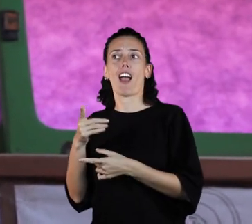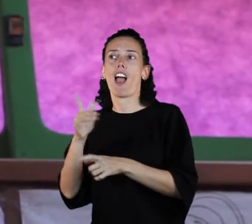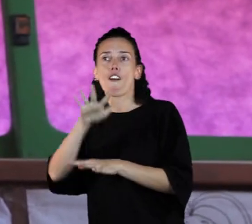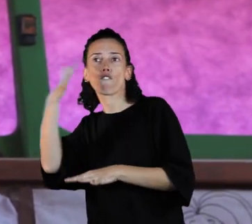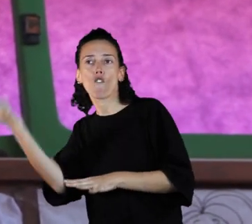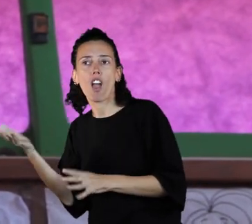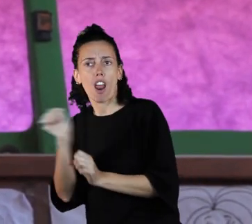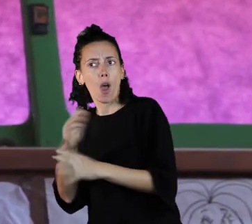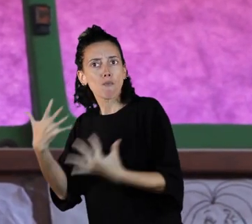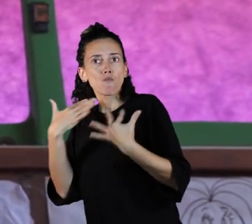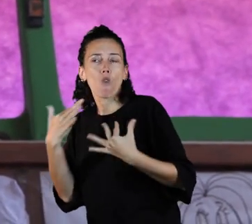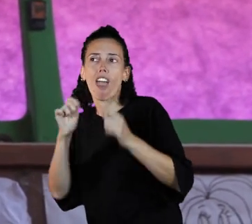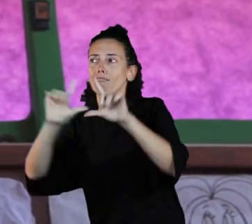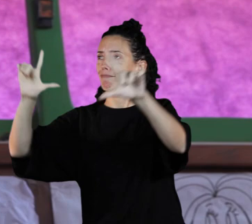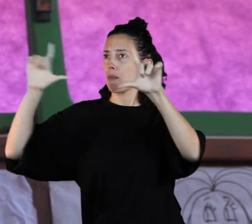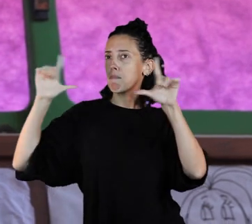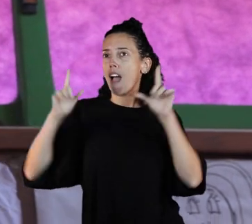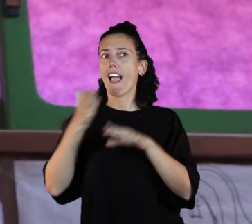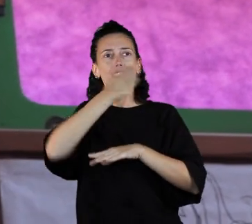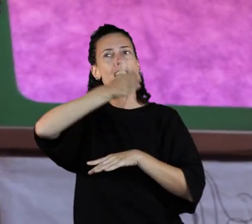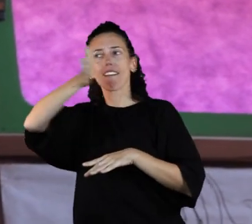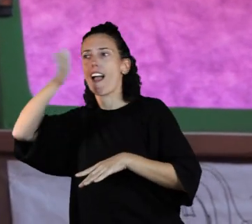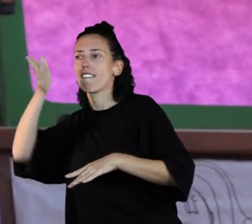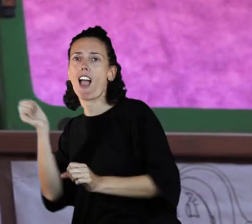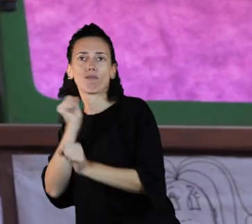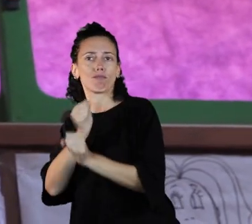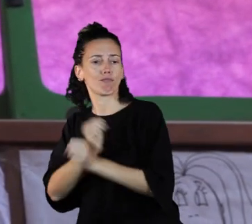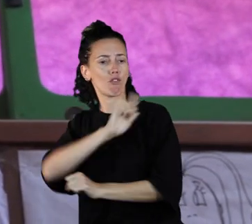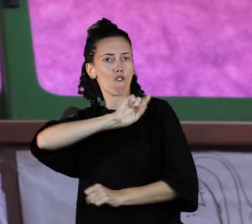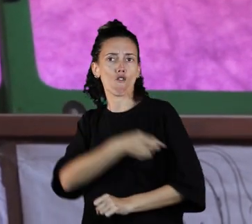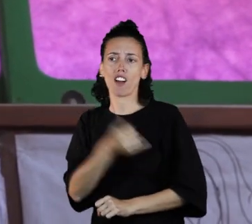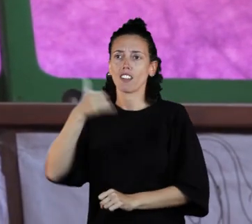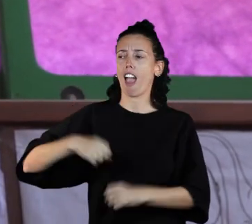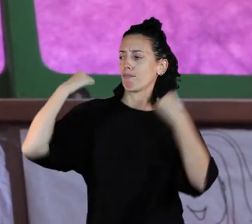para el mundo público, para la activación, para la fuerza,